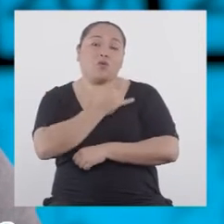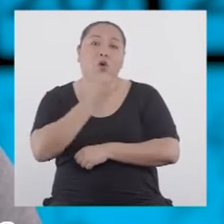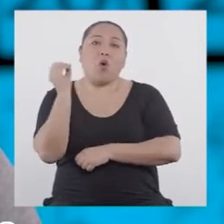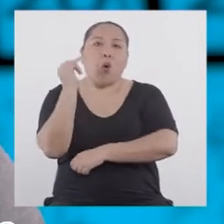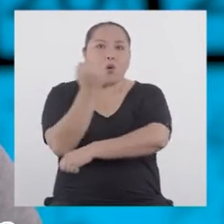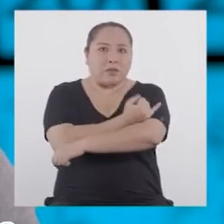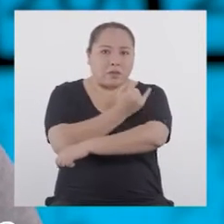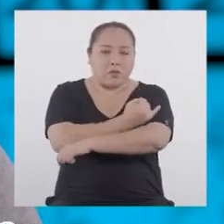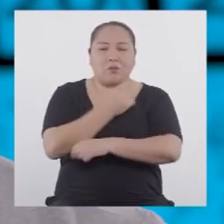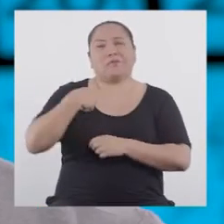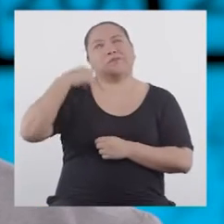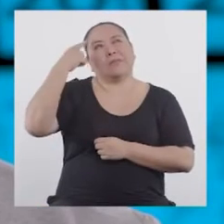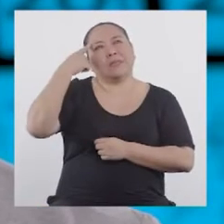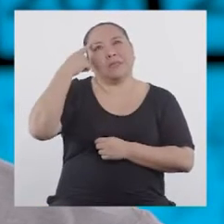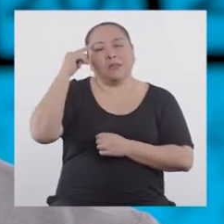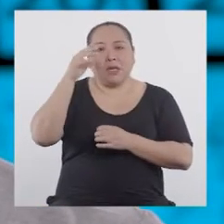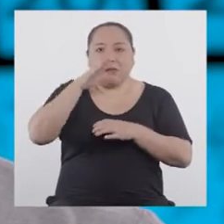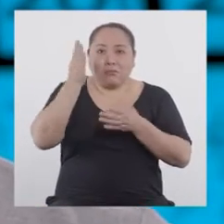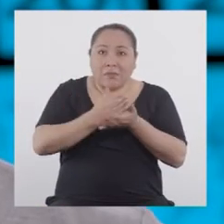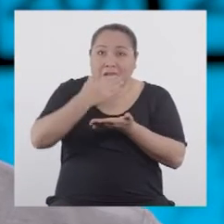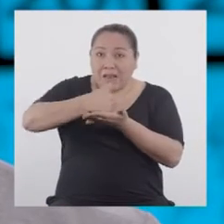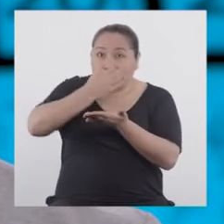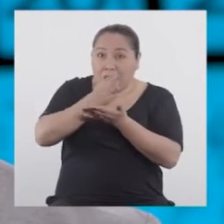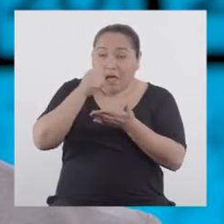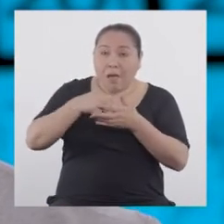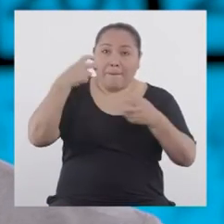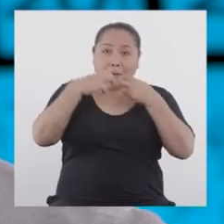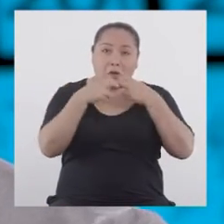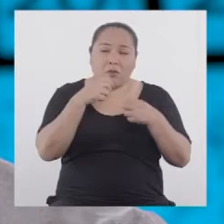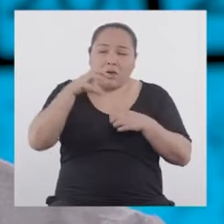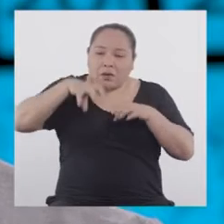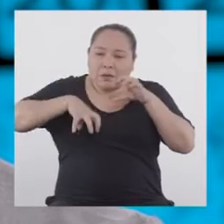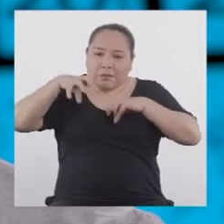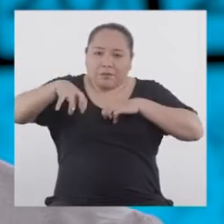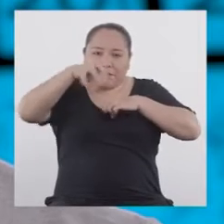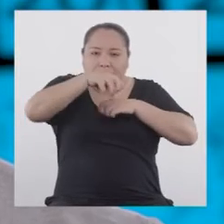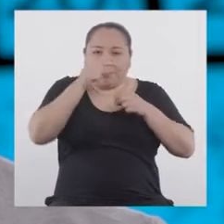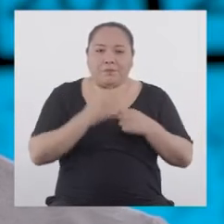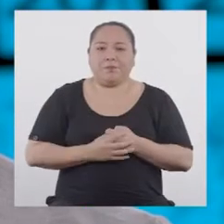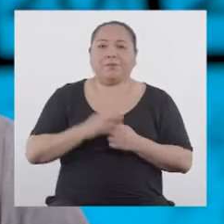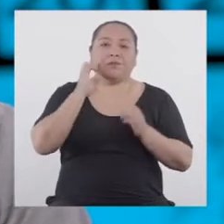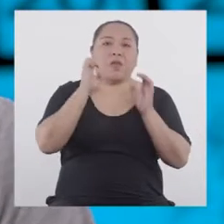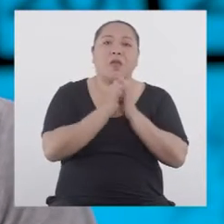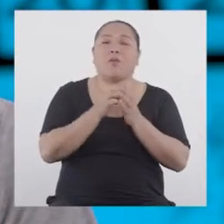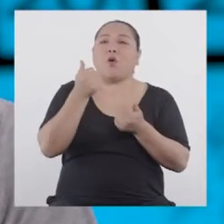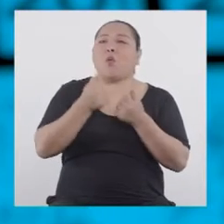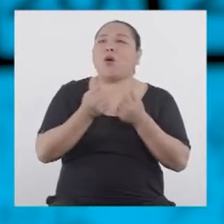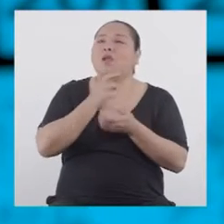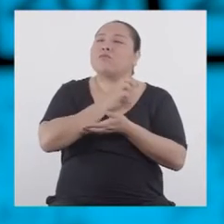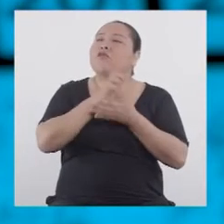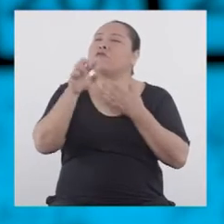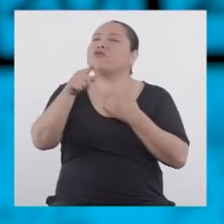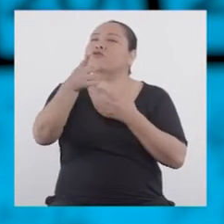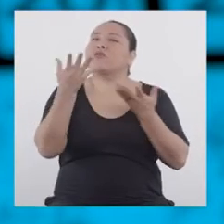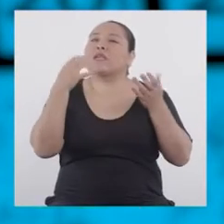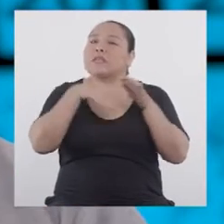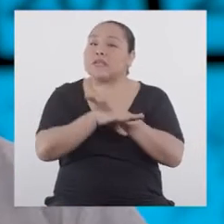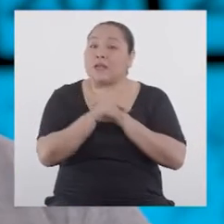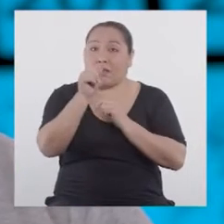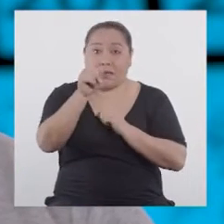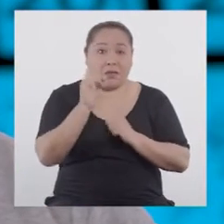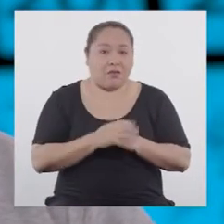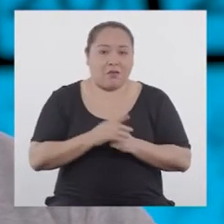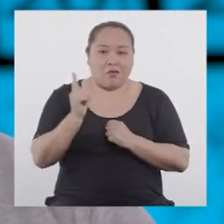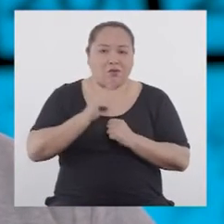una universidad o instituto, debemos descomponer nuestro problema en pequeños problemitas. Como carrera, ¿a qué carrera quiero postular?